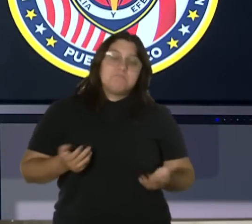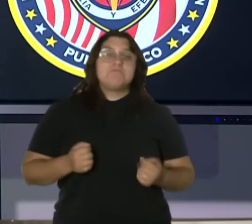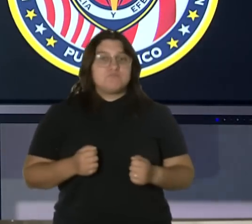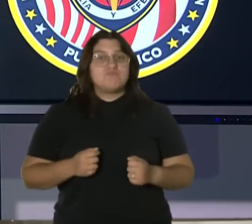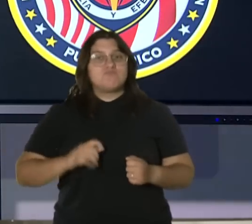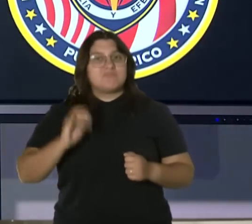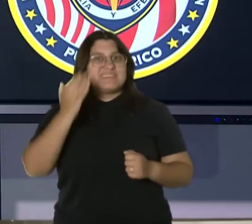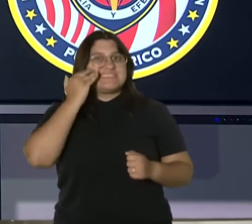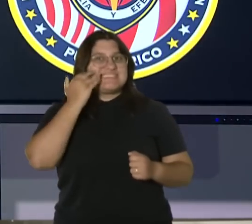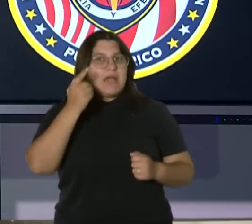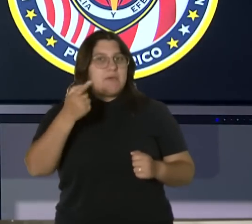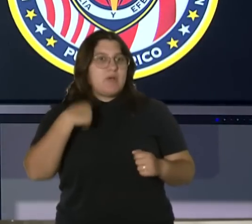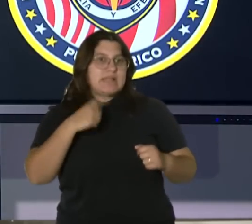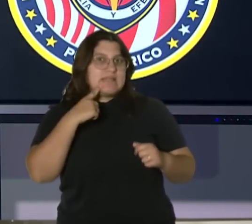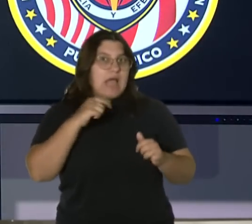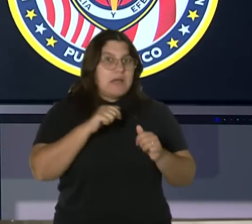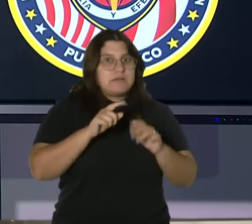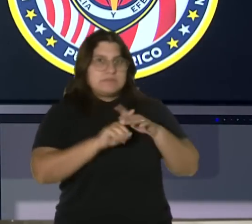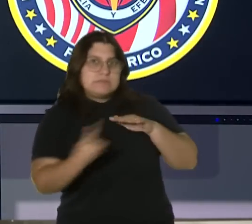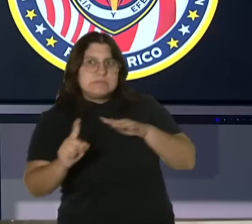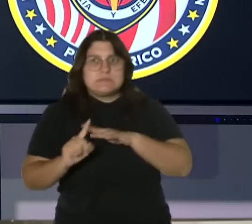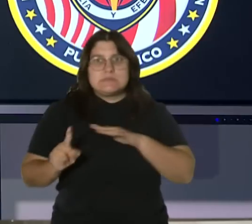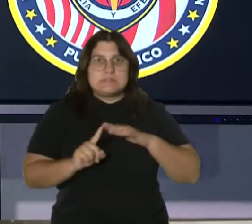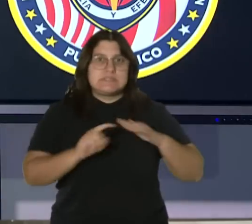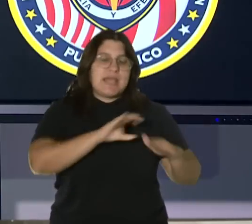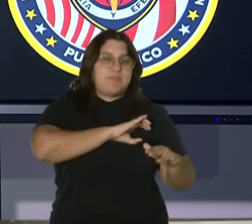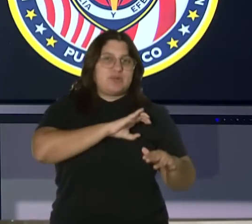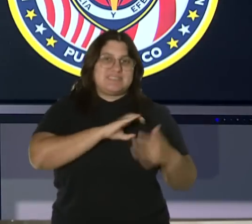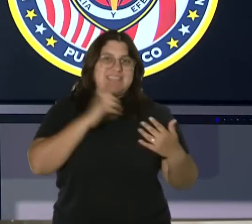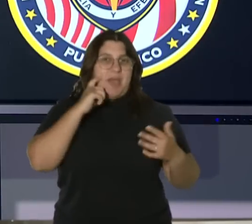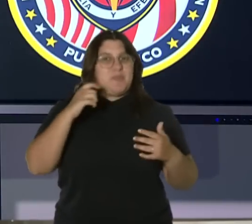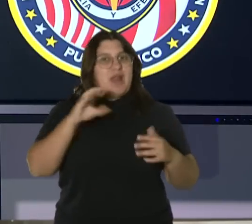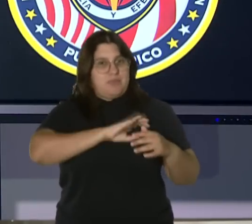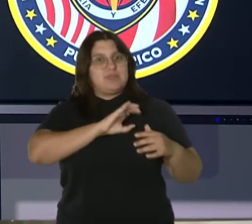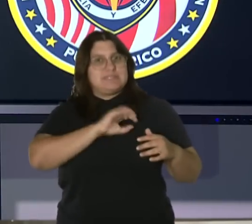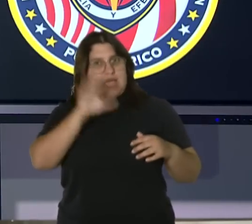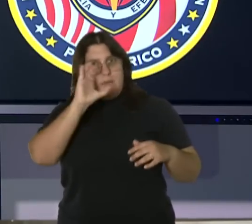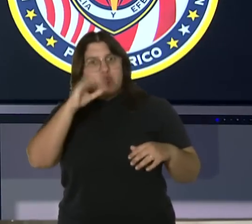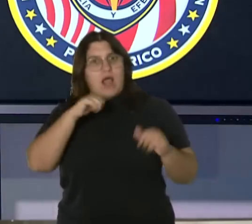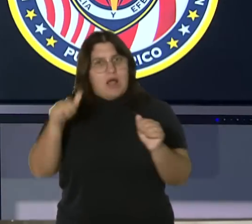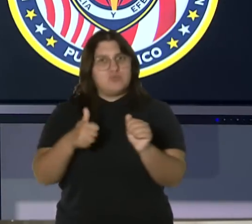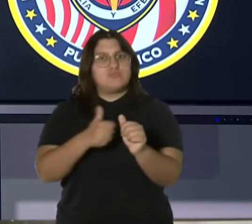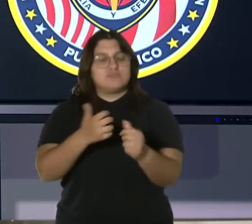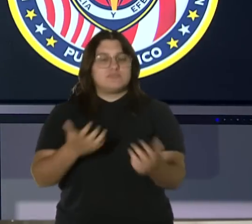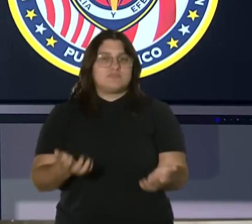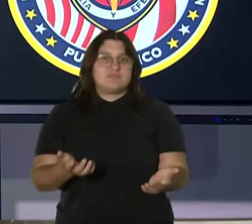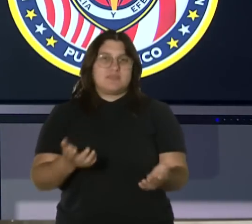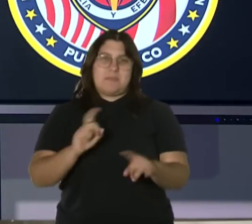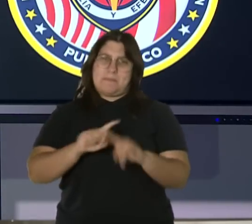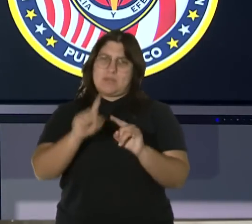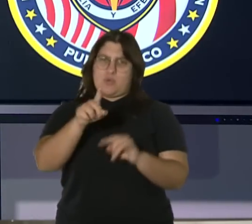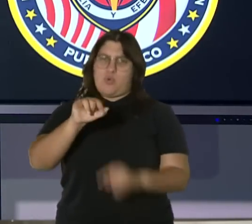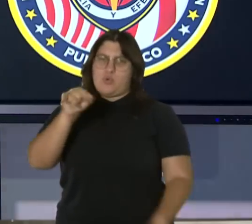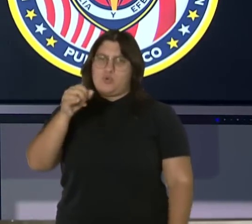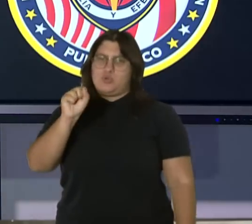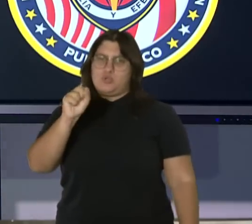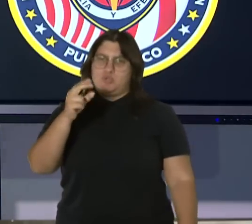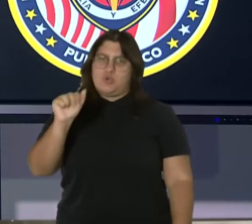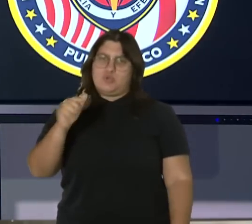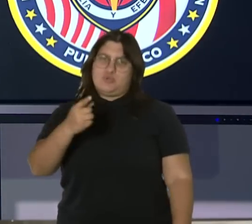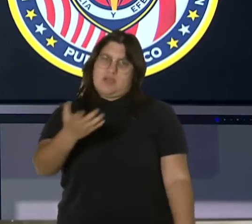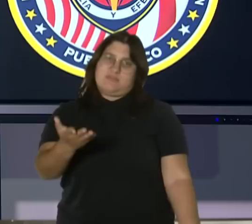sabe que está esquivando a las autoridades al departamento de corrección pero Joshua usted es